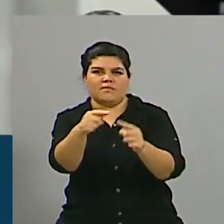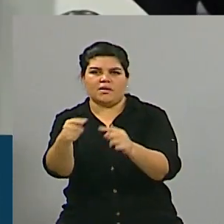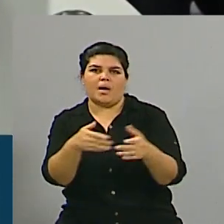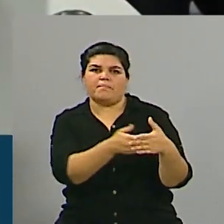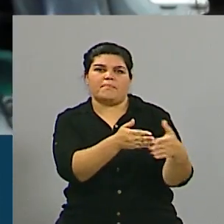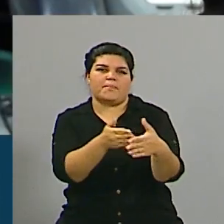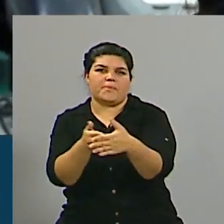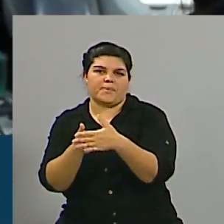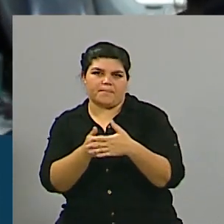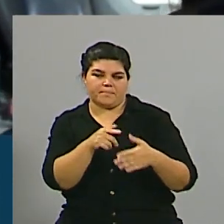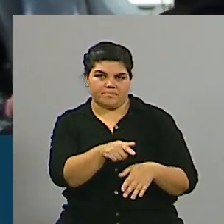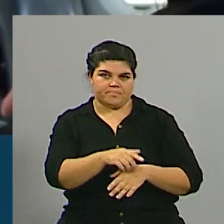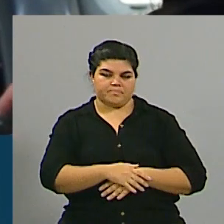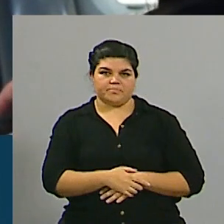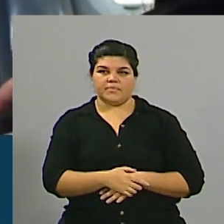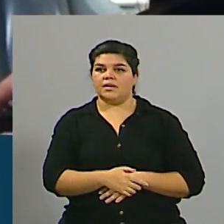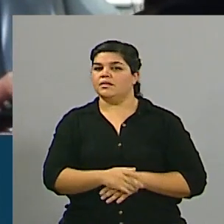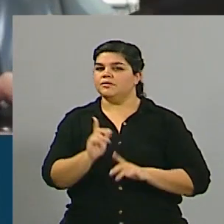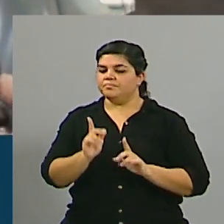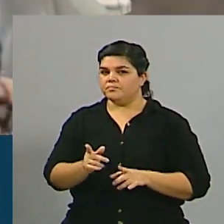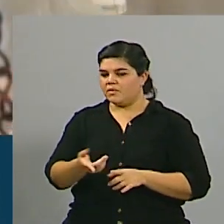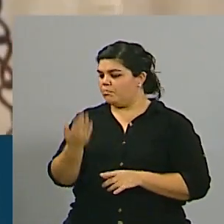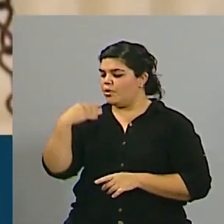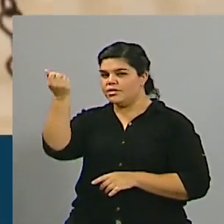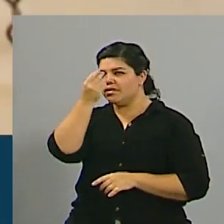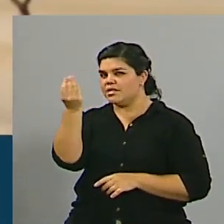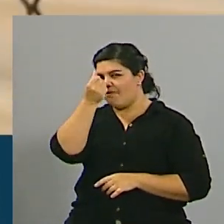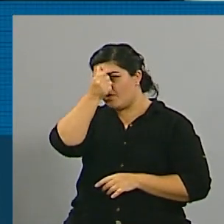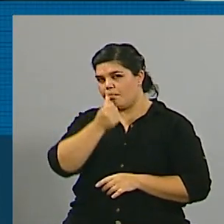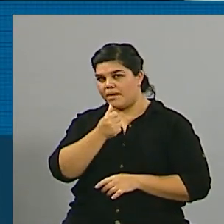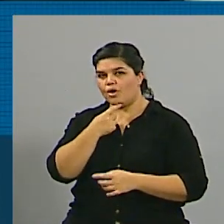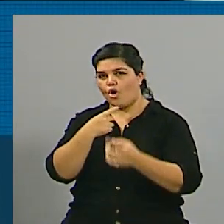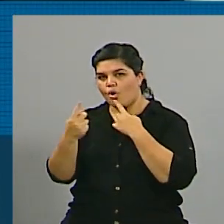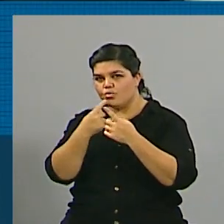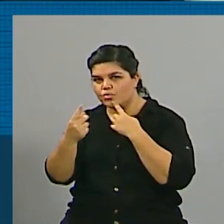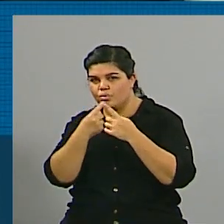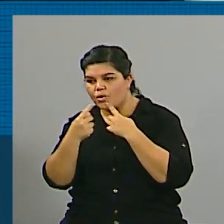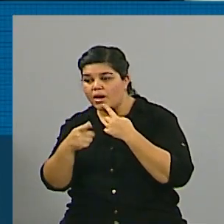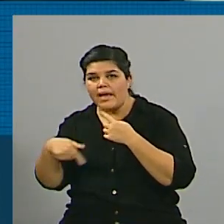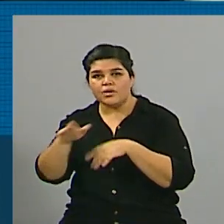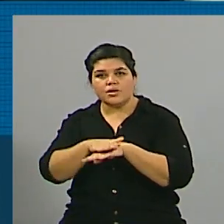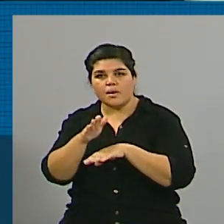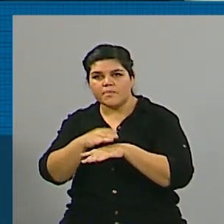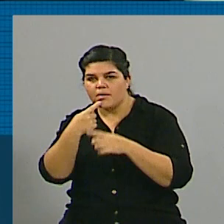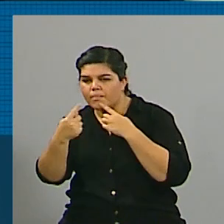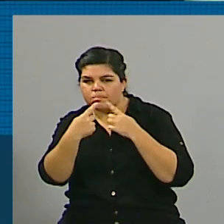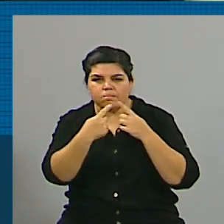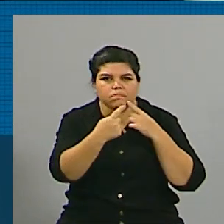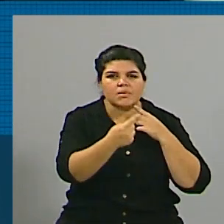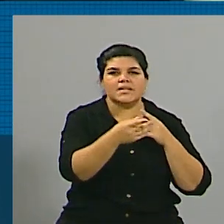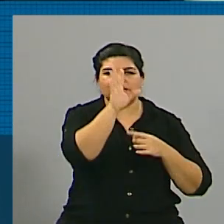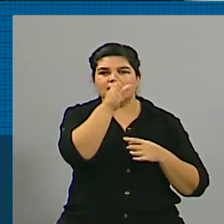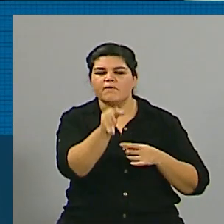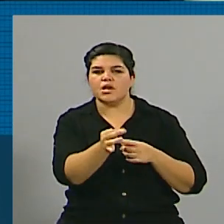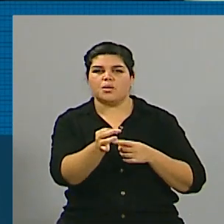fin de semana salió un informe, digo, las consultoras se dedican obviamente a sondear lo que está sucediendo con la política en estos tiempos,